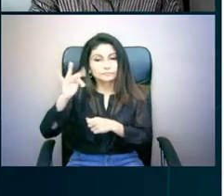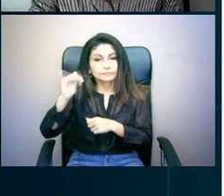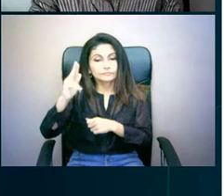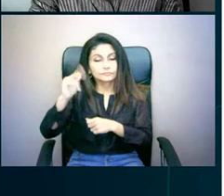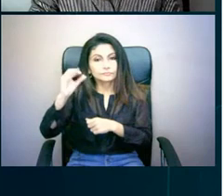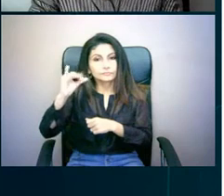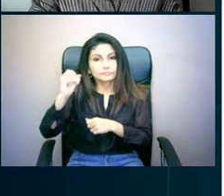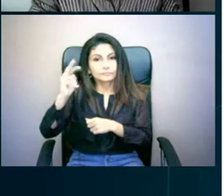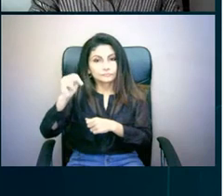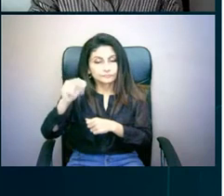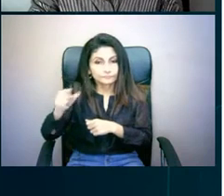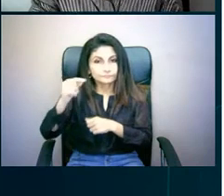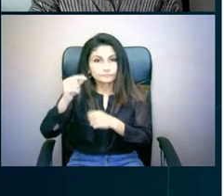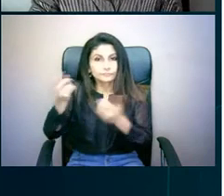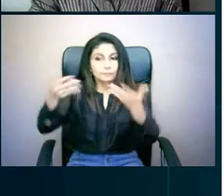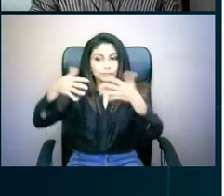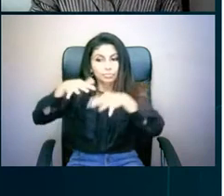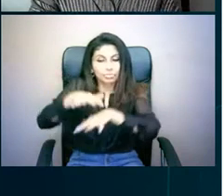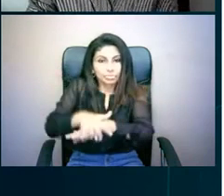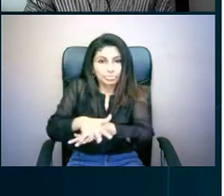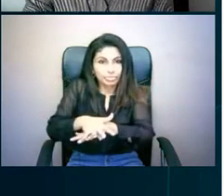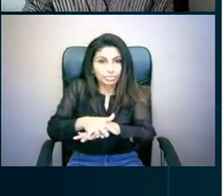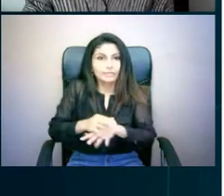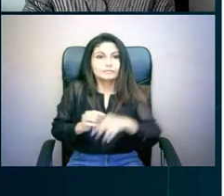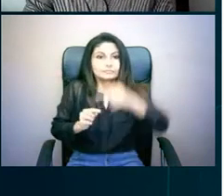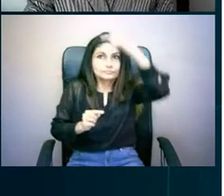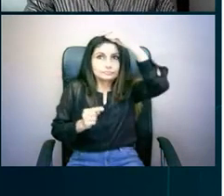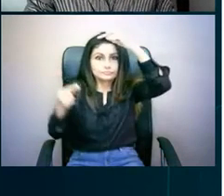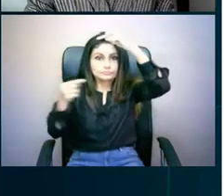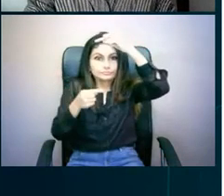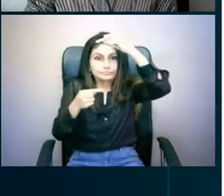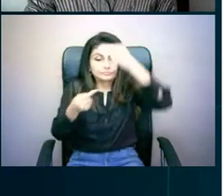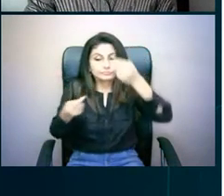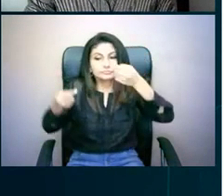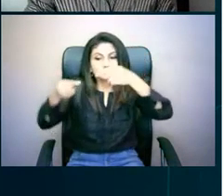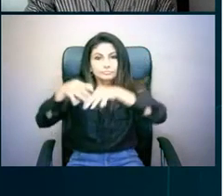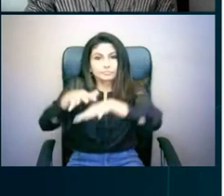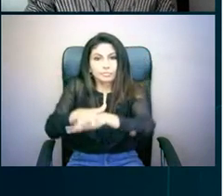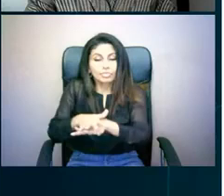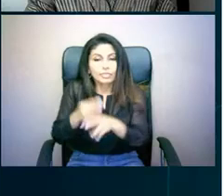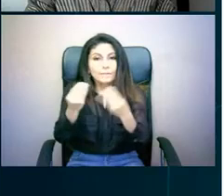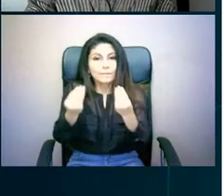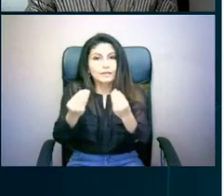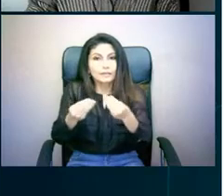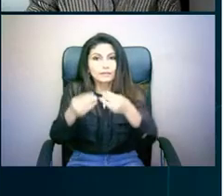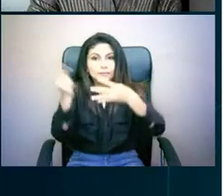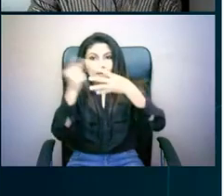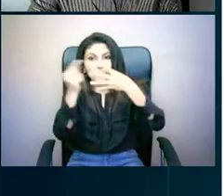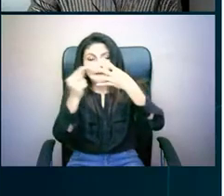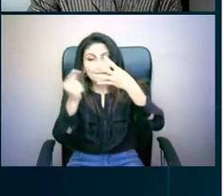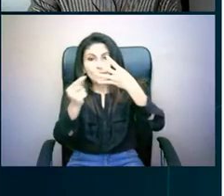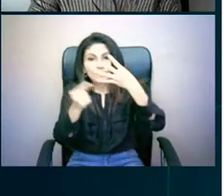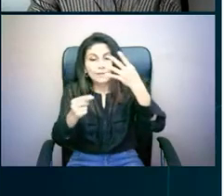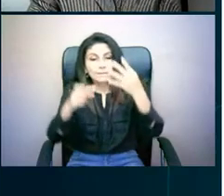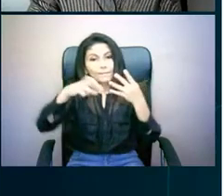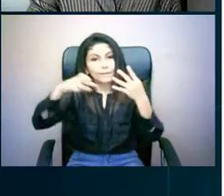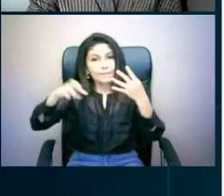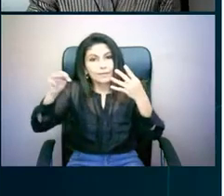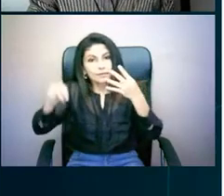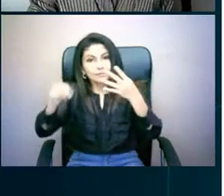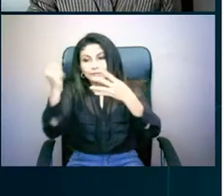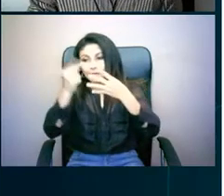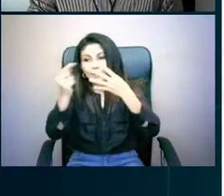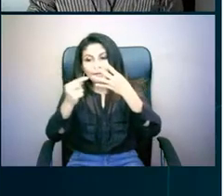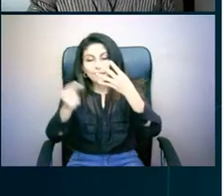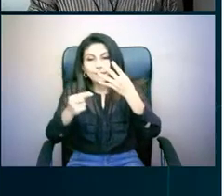Entonces se mezclaron estos dos en diferentes proporciones para tener diferentes concentraciones de hexano